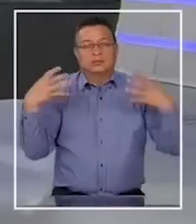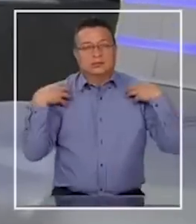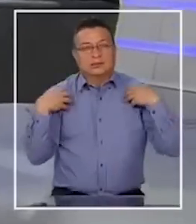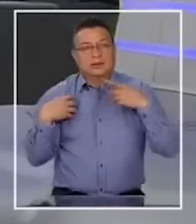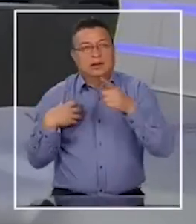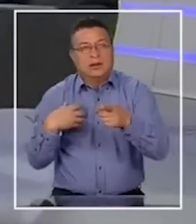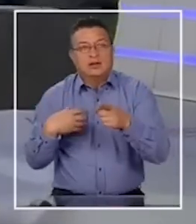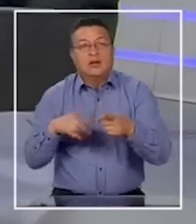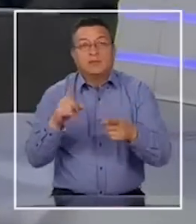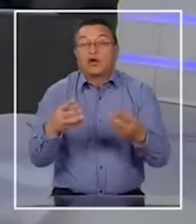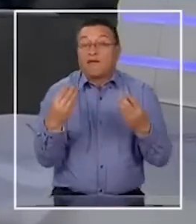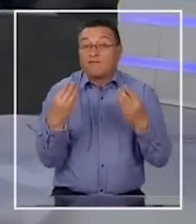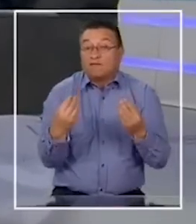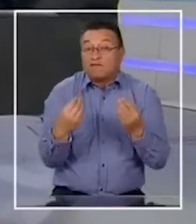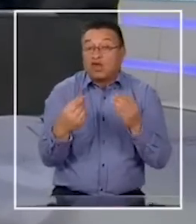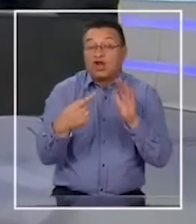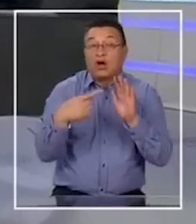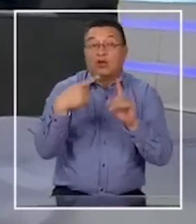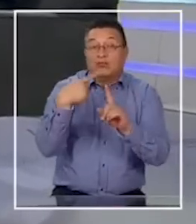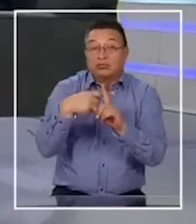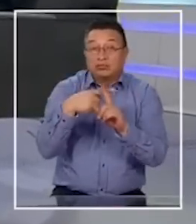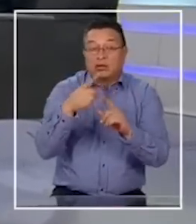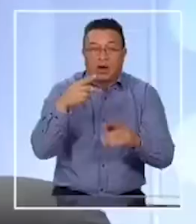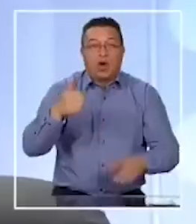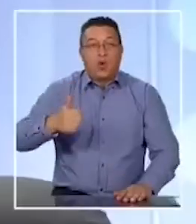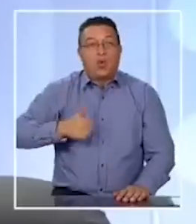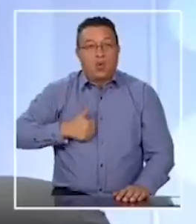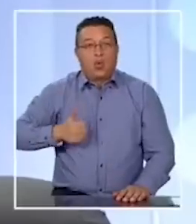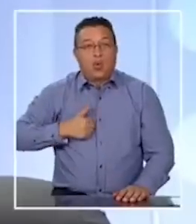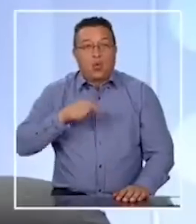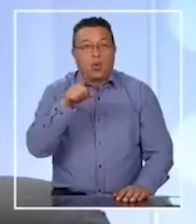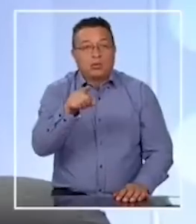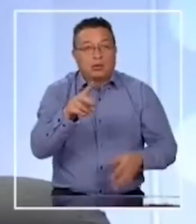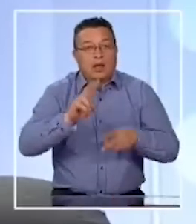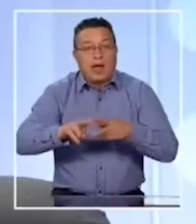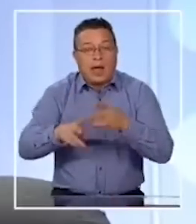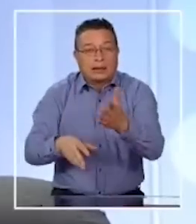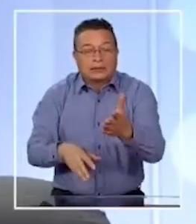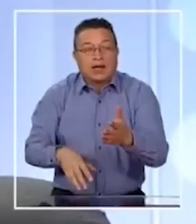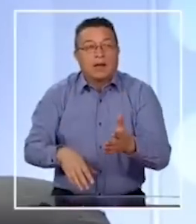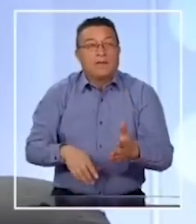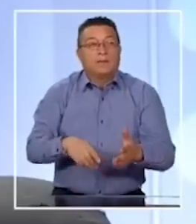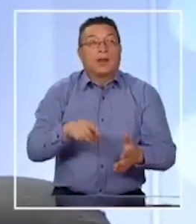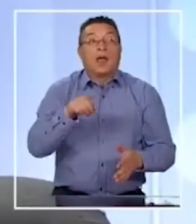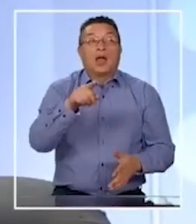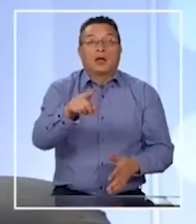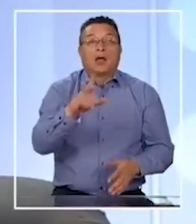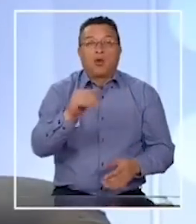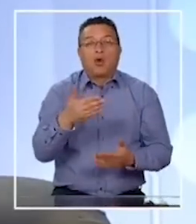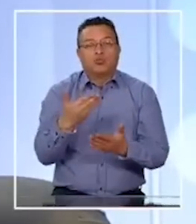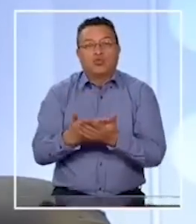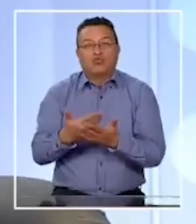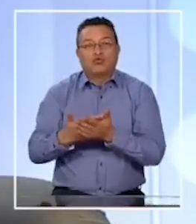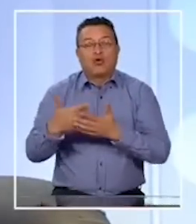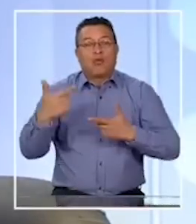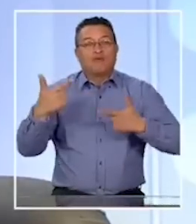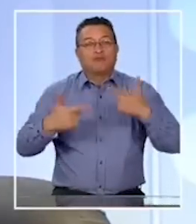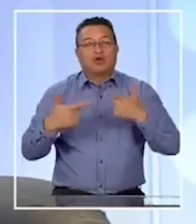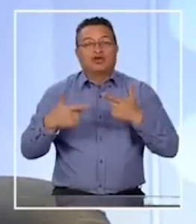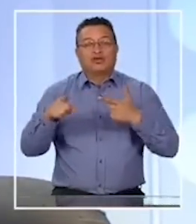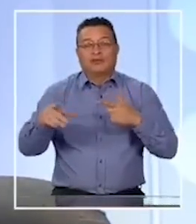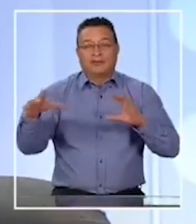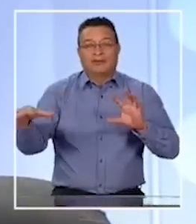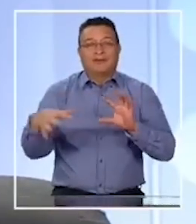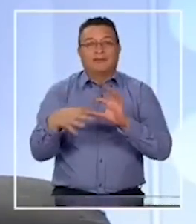Vamos a darle por bueno y vamos a darlo por cumplimiento de la parte que usted le atañe que tenga una utilización política y que esto vaya